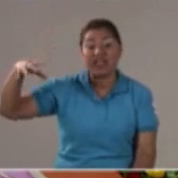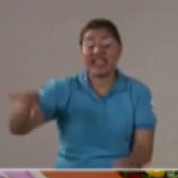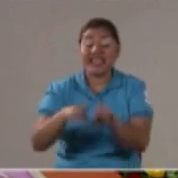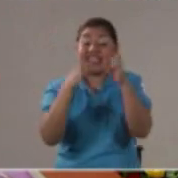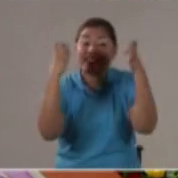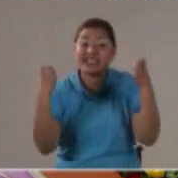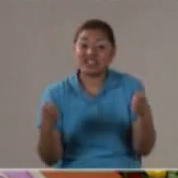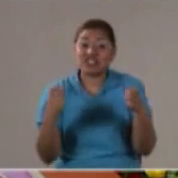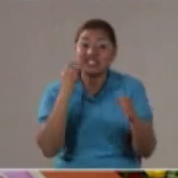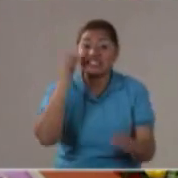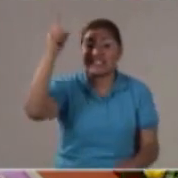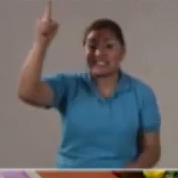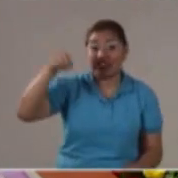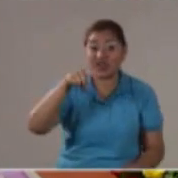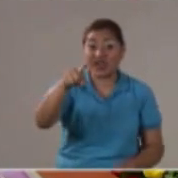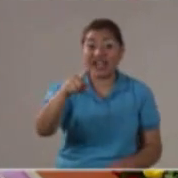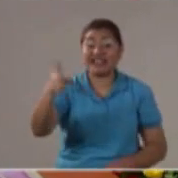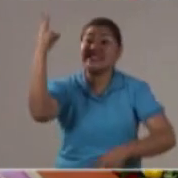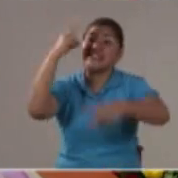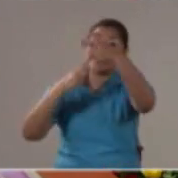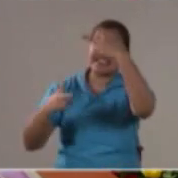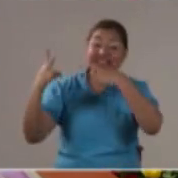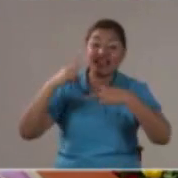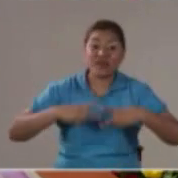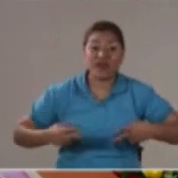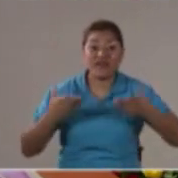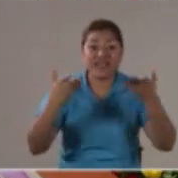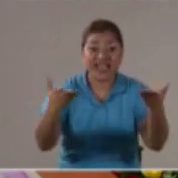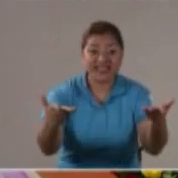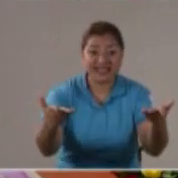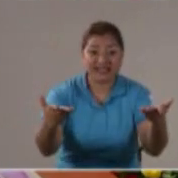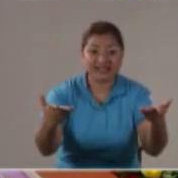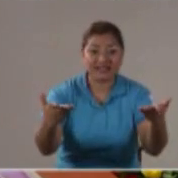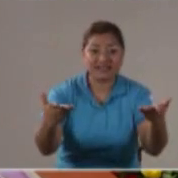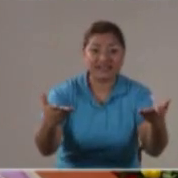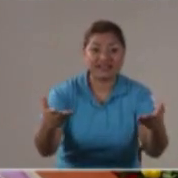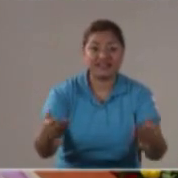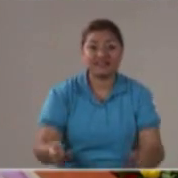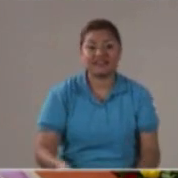Melquisedec te la devuelve. Ah, bendecir querías, pues tené para que probes.